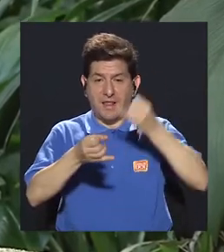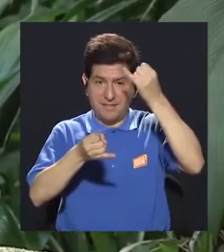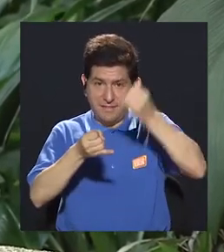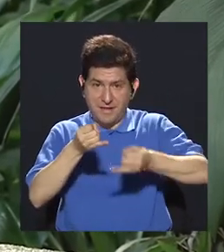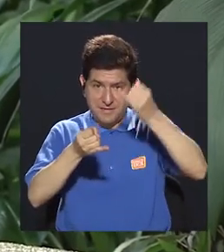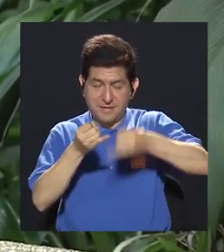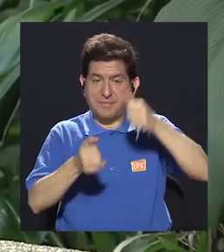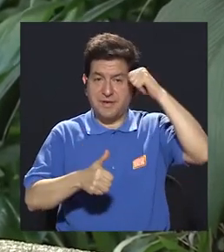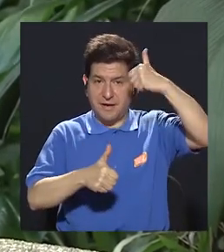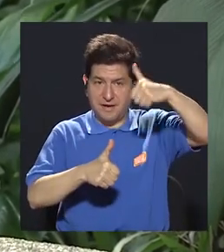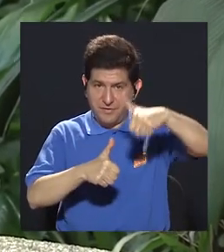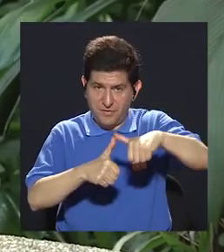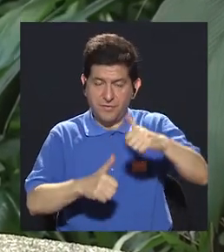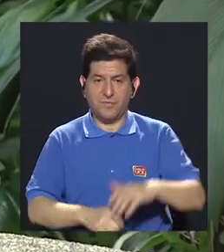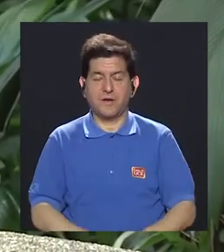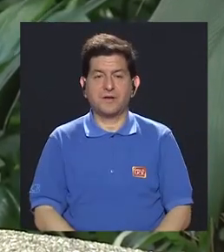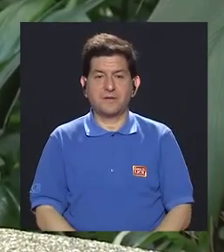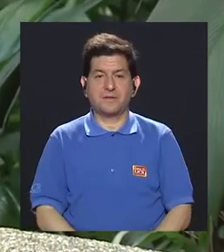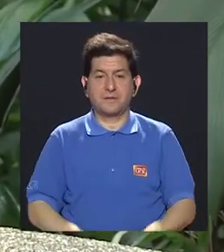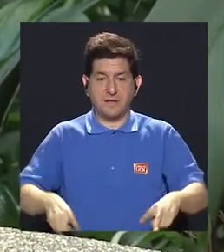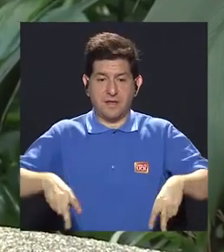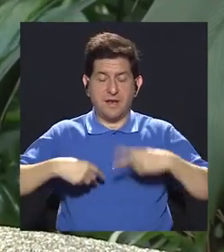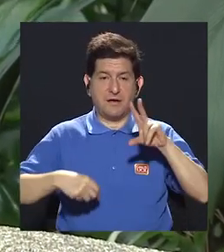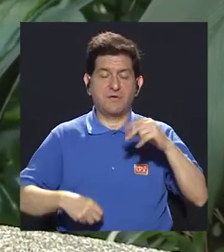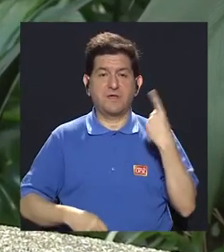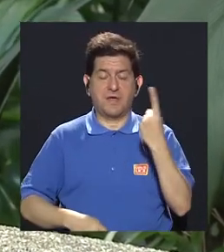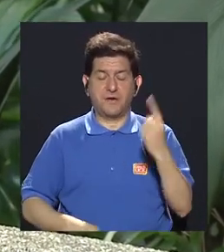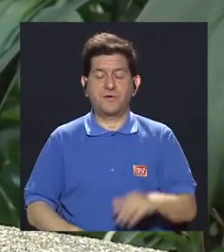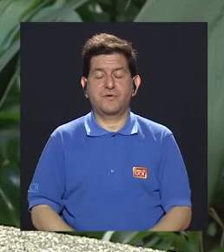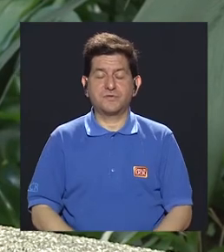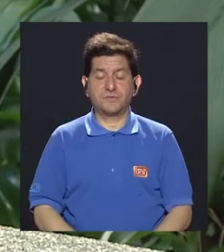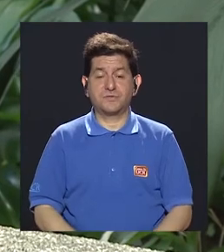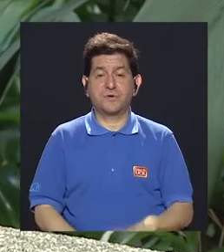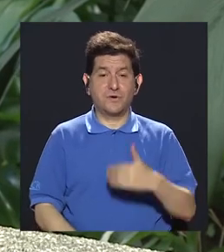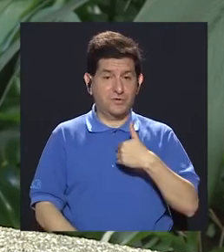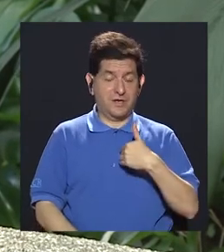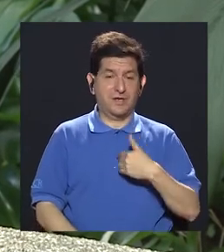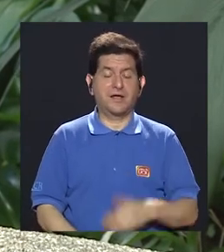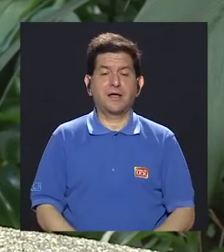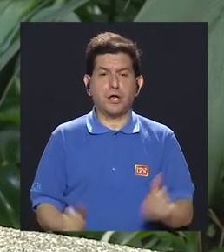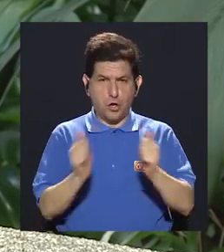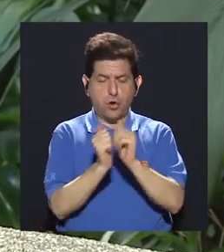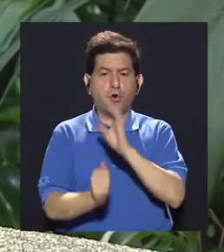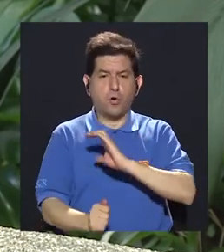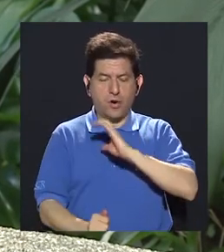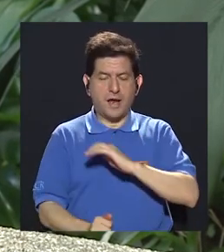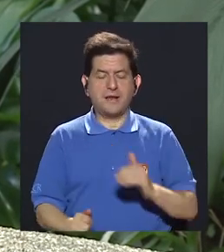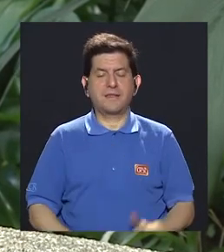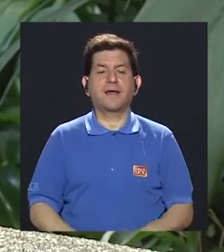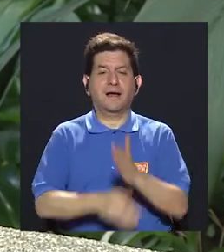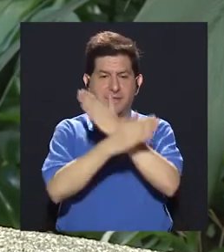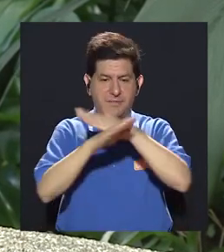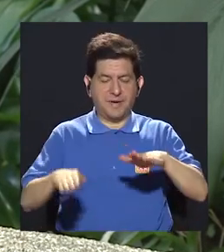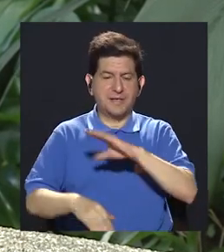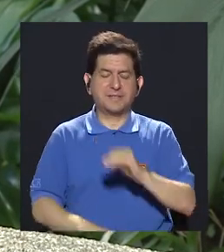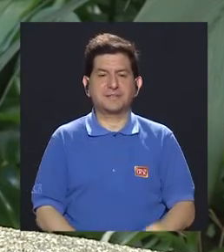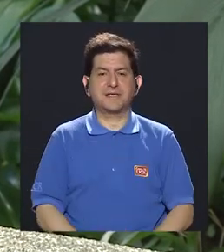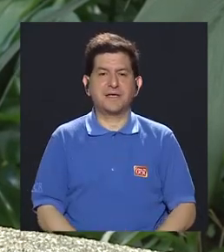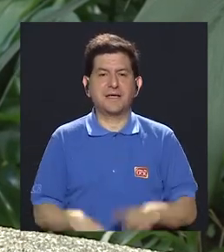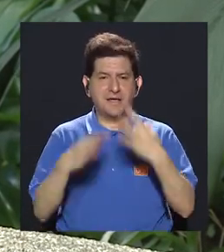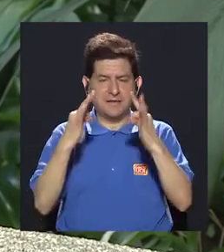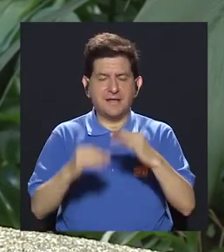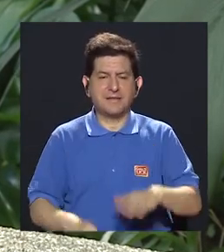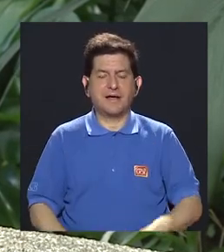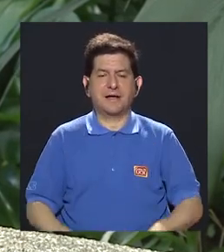de despedirnos, queremos recordarle que la vida no solo hay que vivirla, sino vivirla con calidad, en paz y buscando siempre